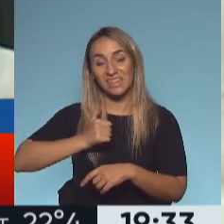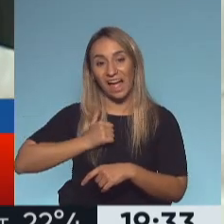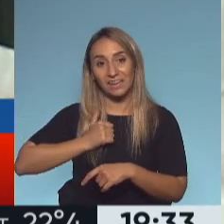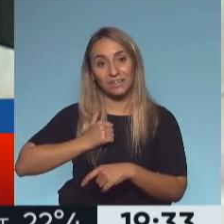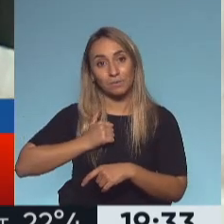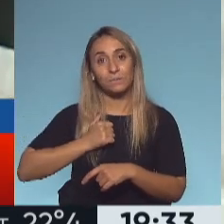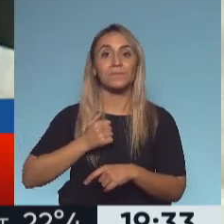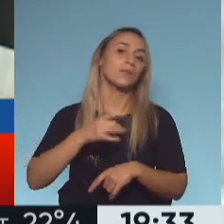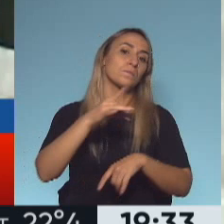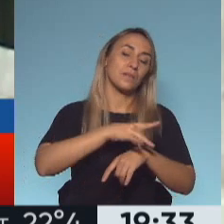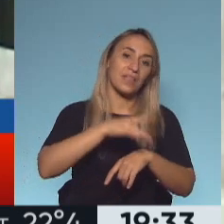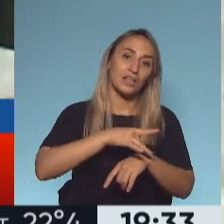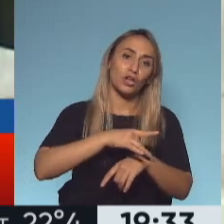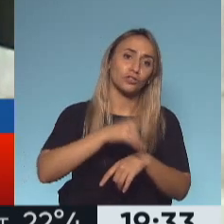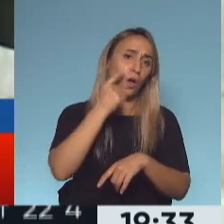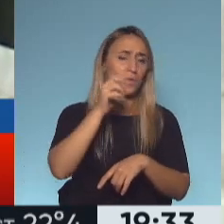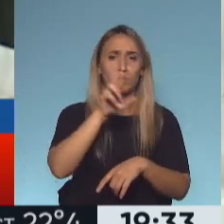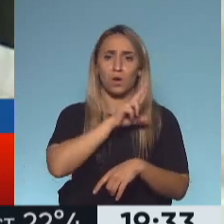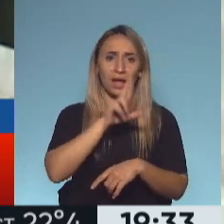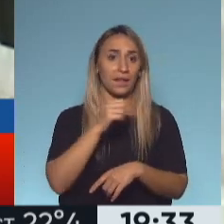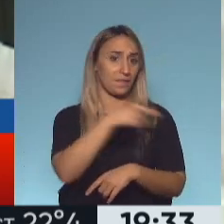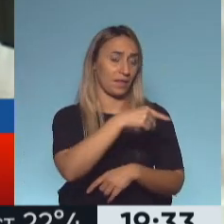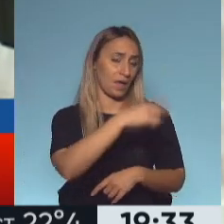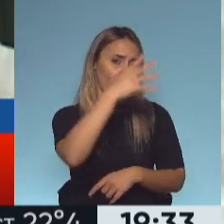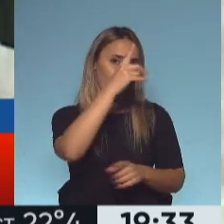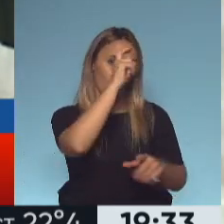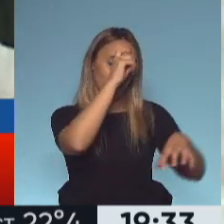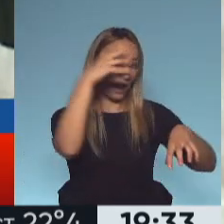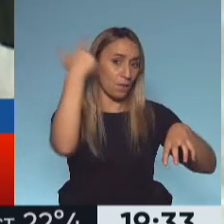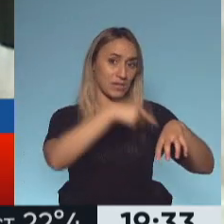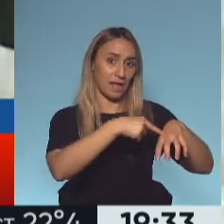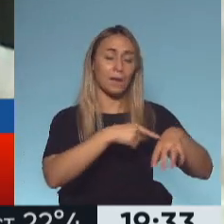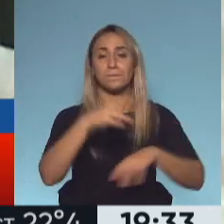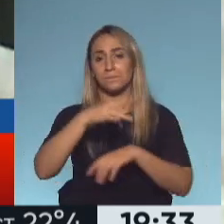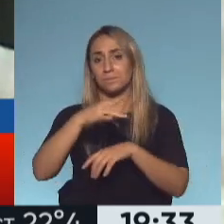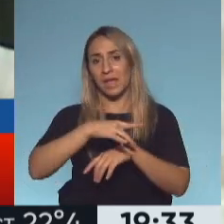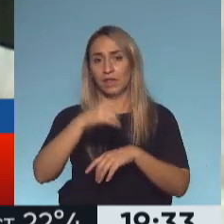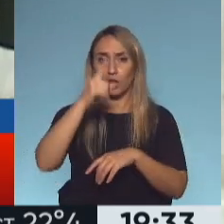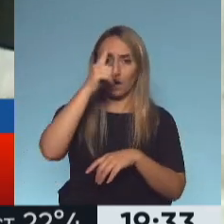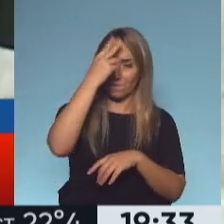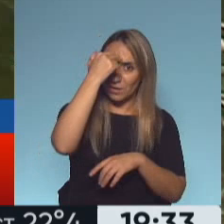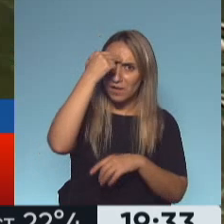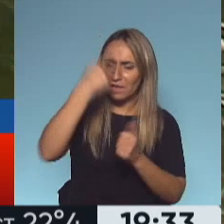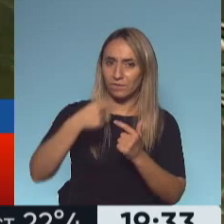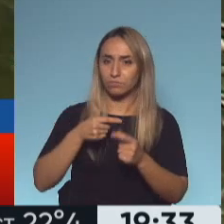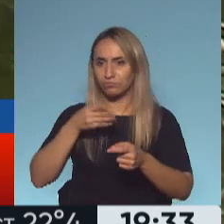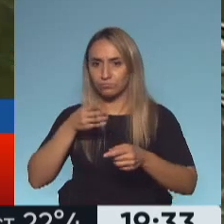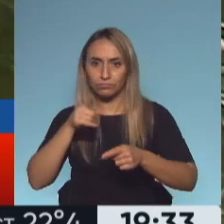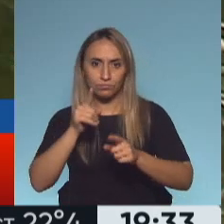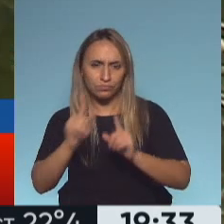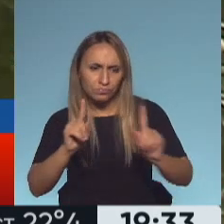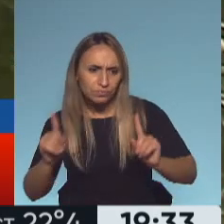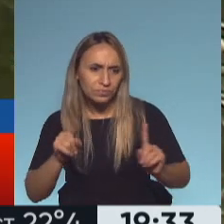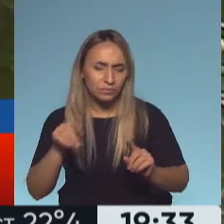médicas, enfermeros y enfermeras que son del hospital Simplemente Evita en forma conjunta. Claramente, como bien decía